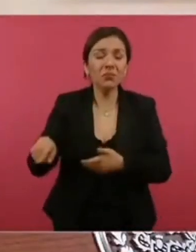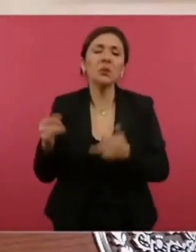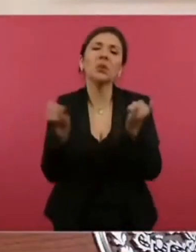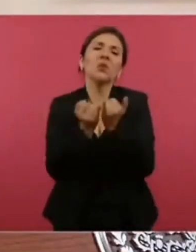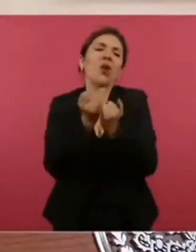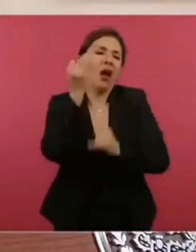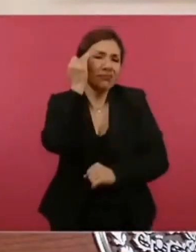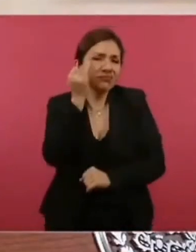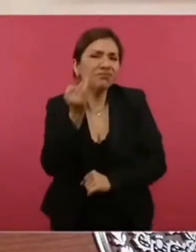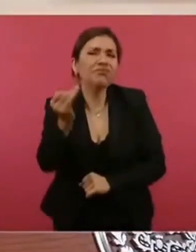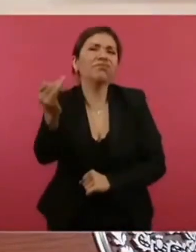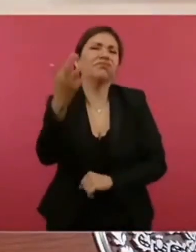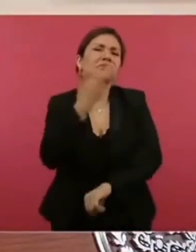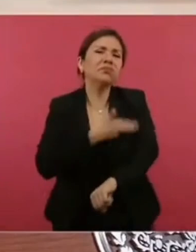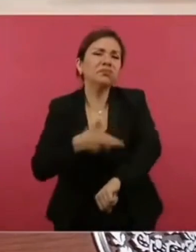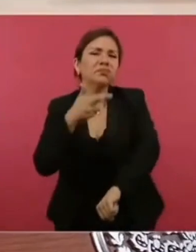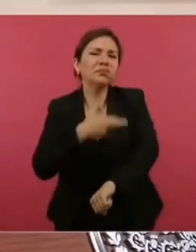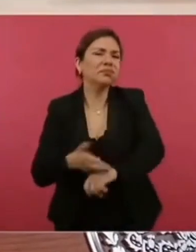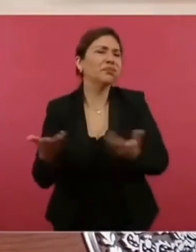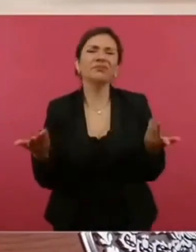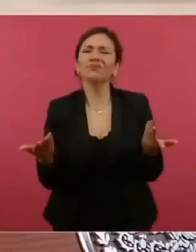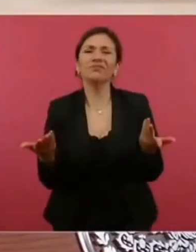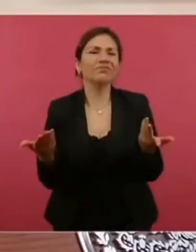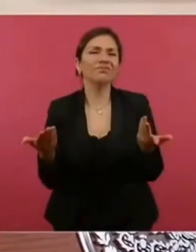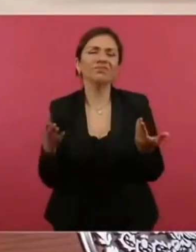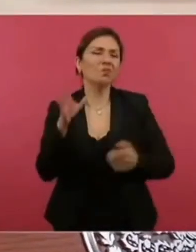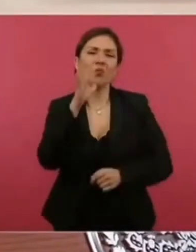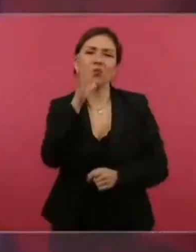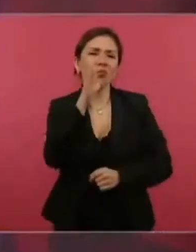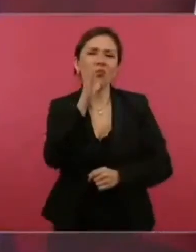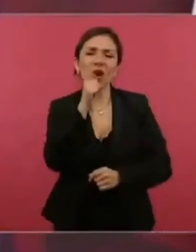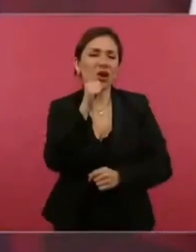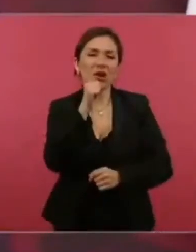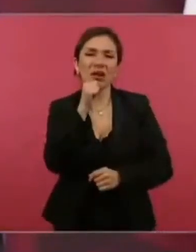lleva también tiempo, no se puede